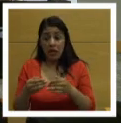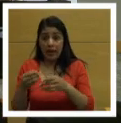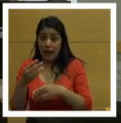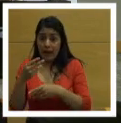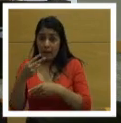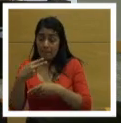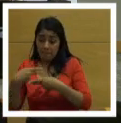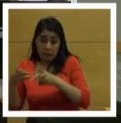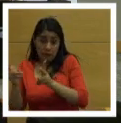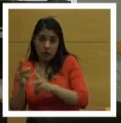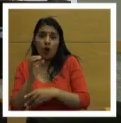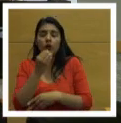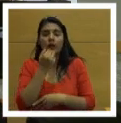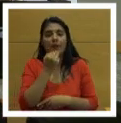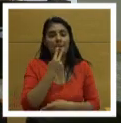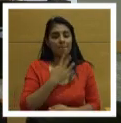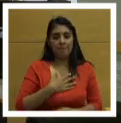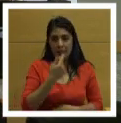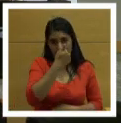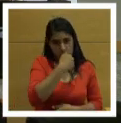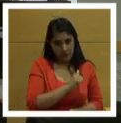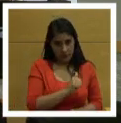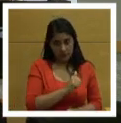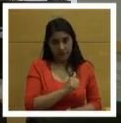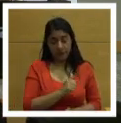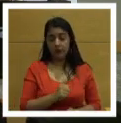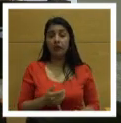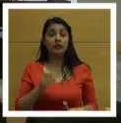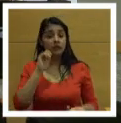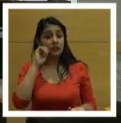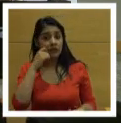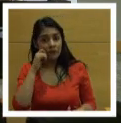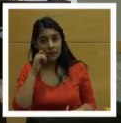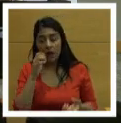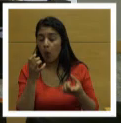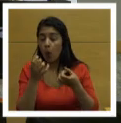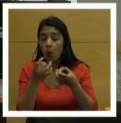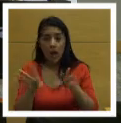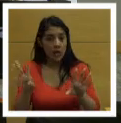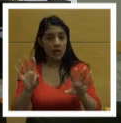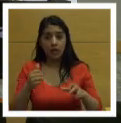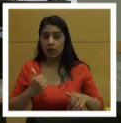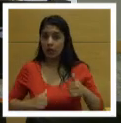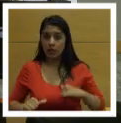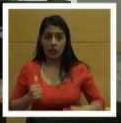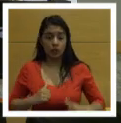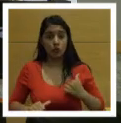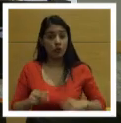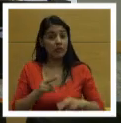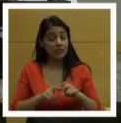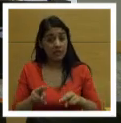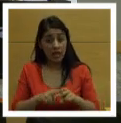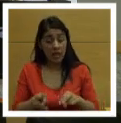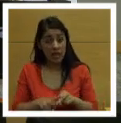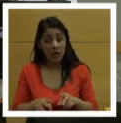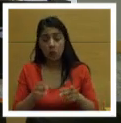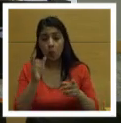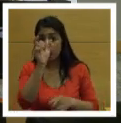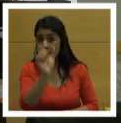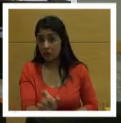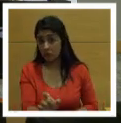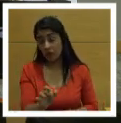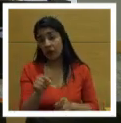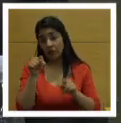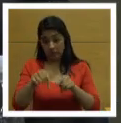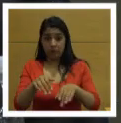privada. Es decir, se trata de cualquier daño que se cometa contra una persona, para efectos de este seminario, contra una